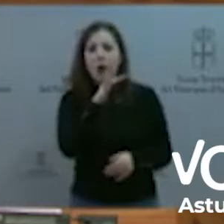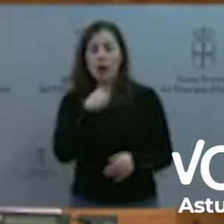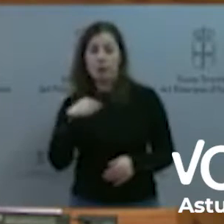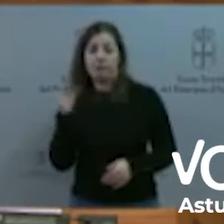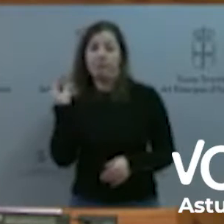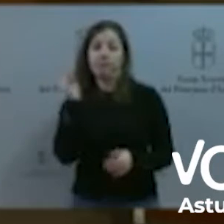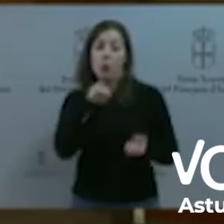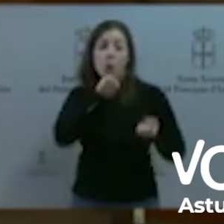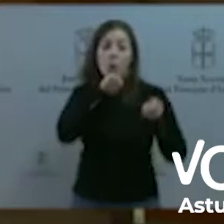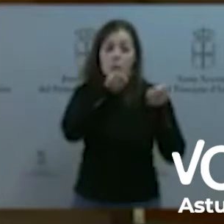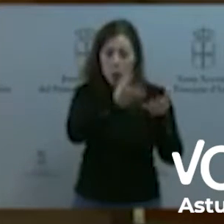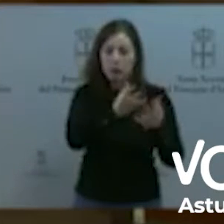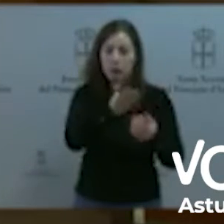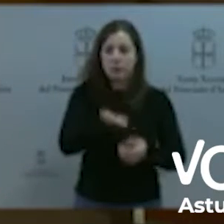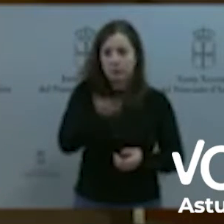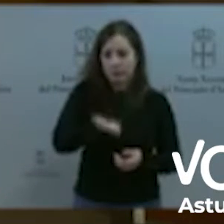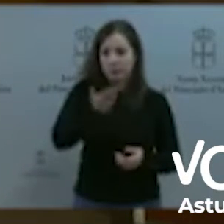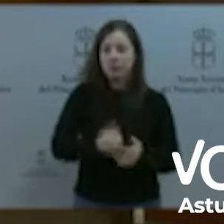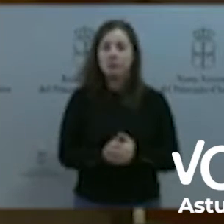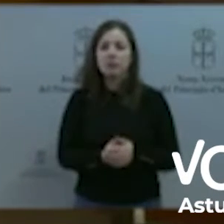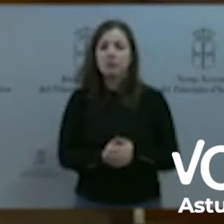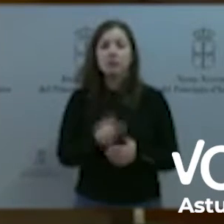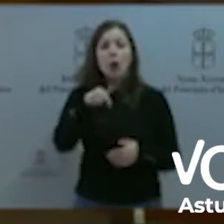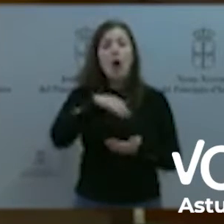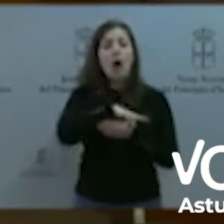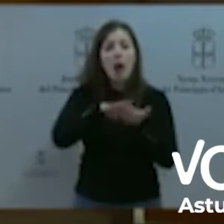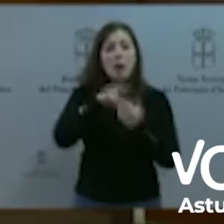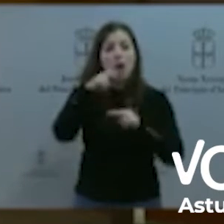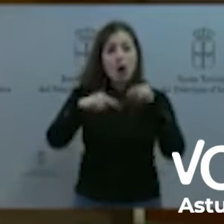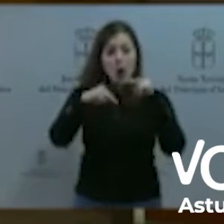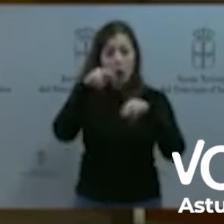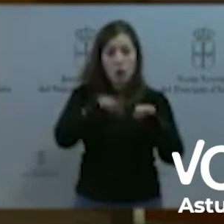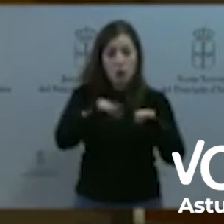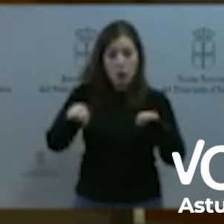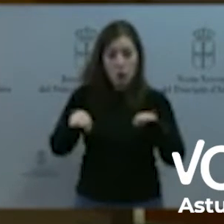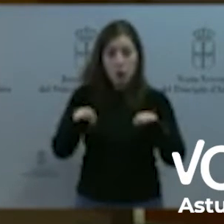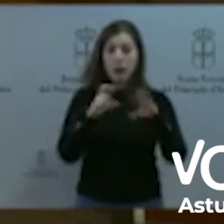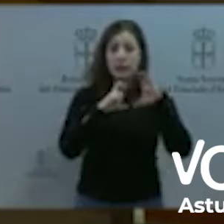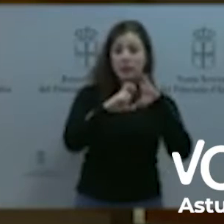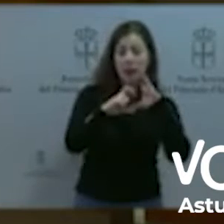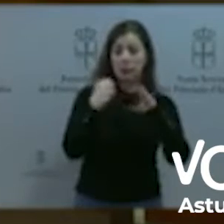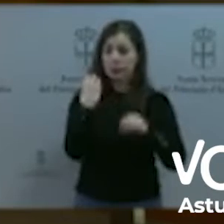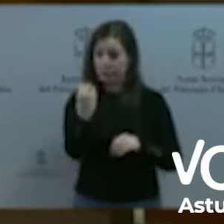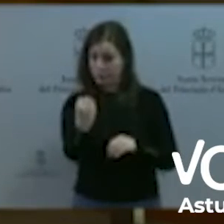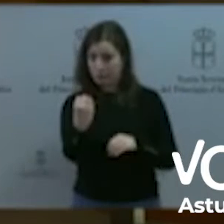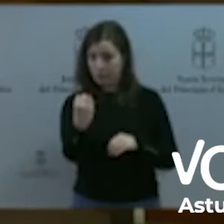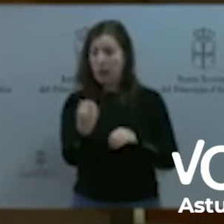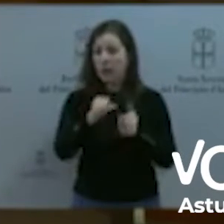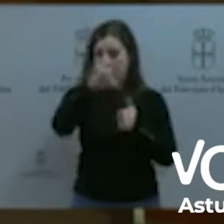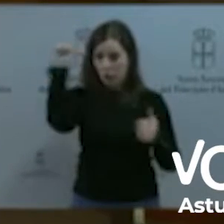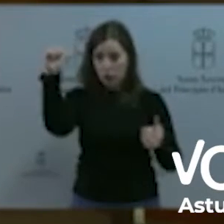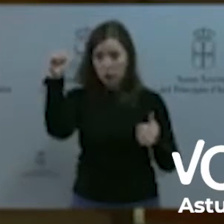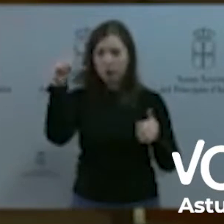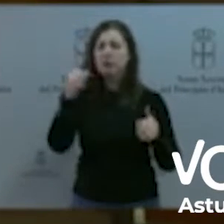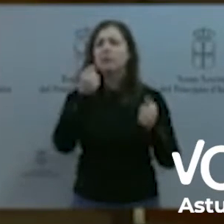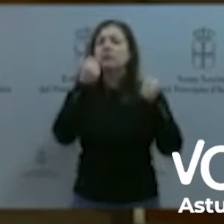La construcción de la estación intermodal de Gijón es el ejemplo más sangrante de cómo degeneran todos los asuntos trascendentales